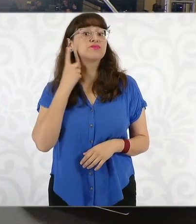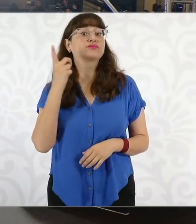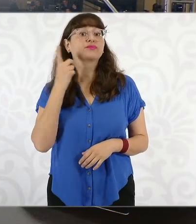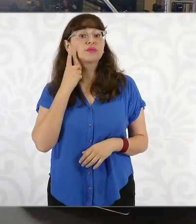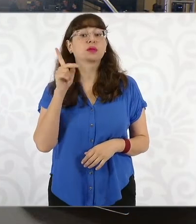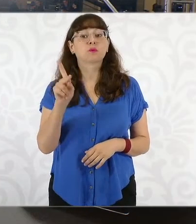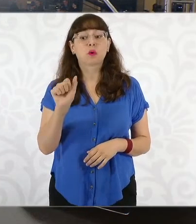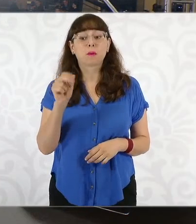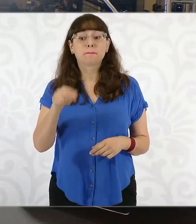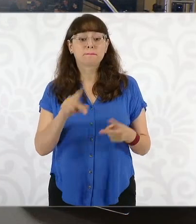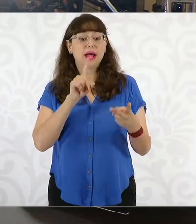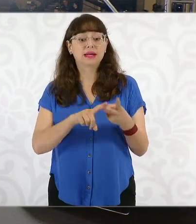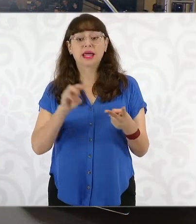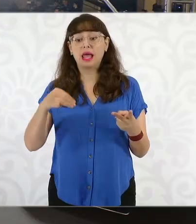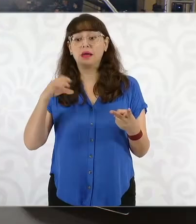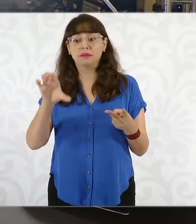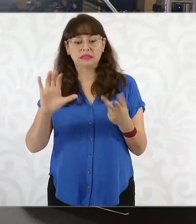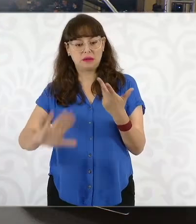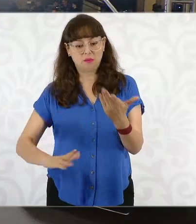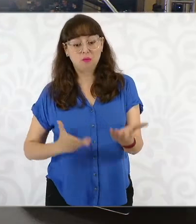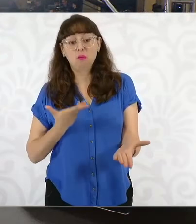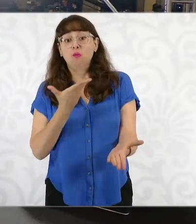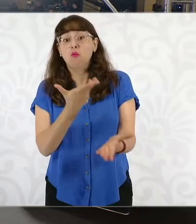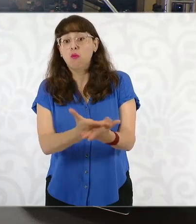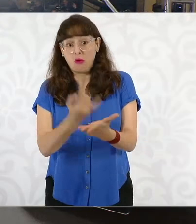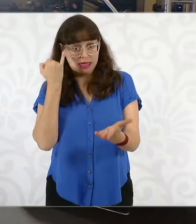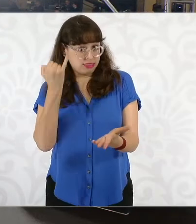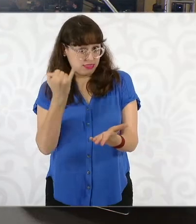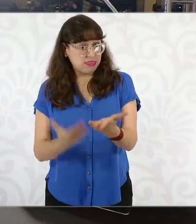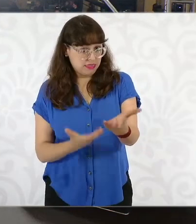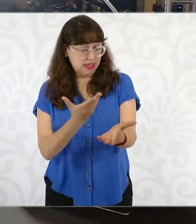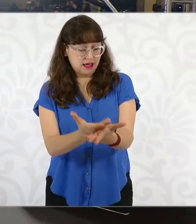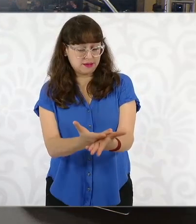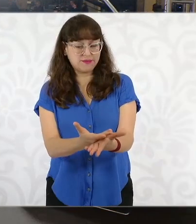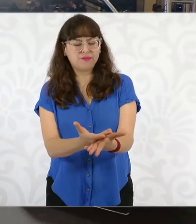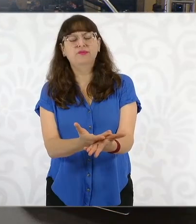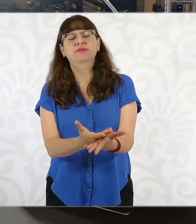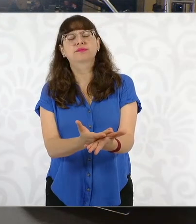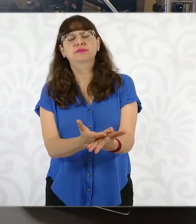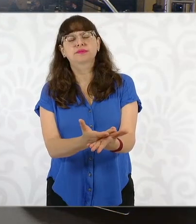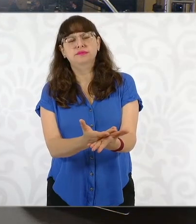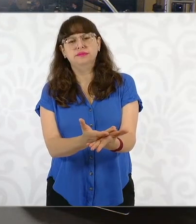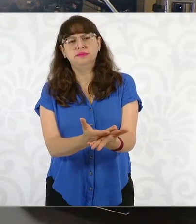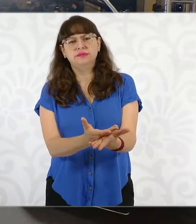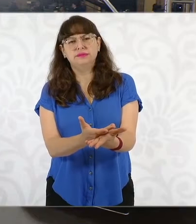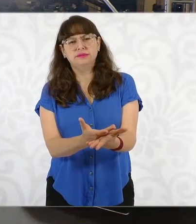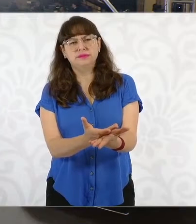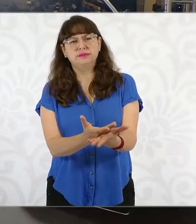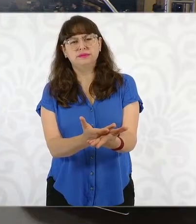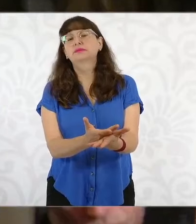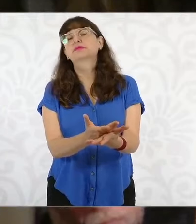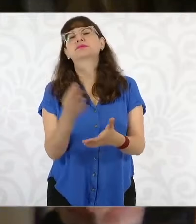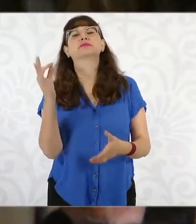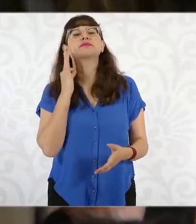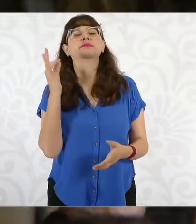Acción Nacional y de Movimiento Ciudadano presentaron una iniciativa para un fiscal supuestamente